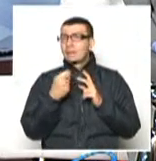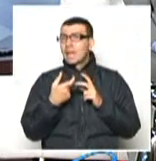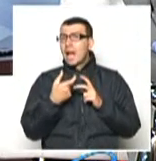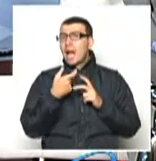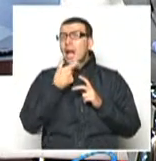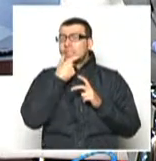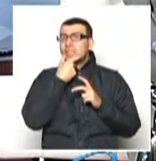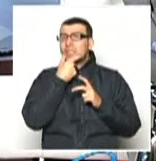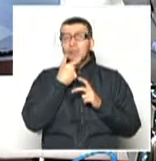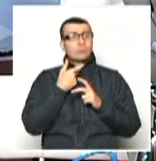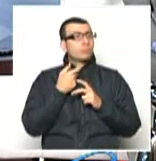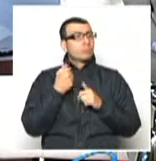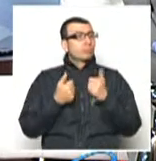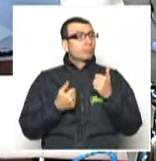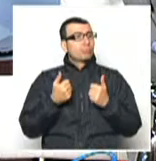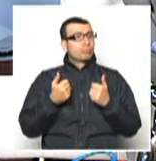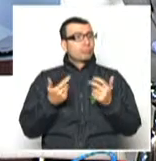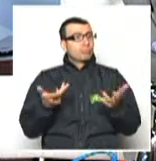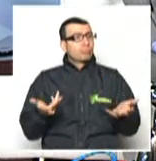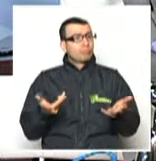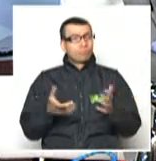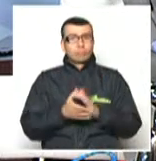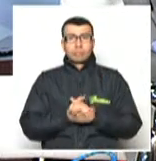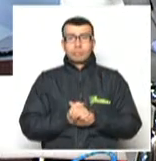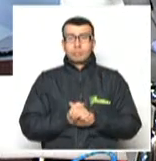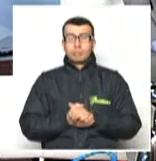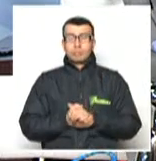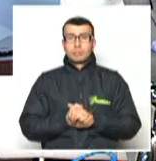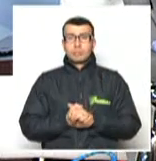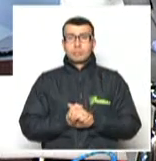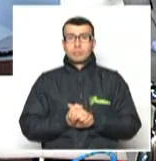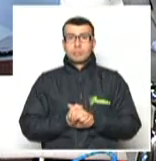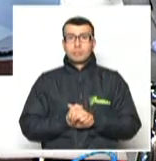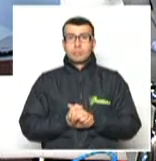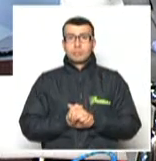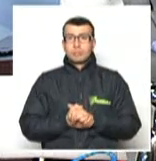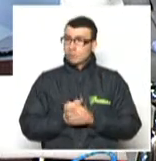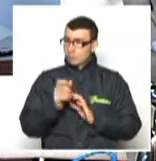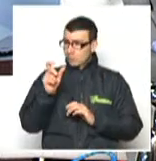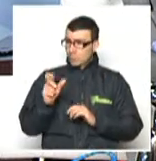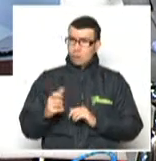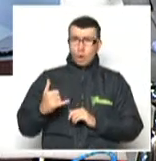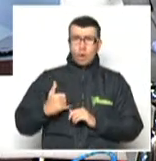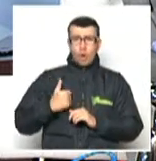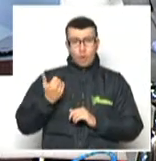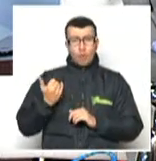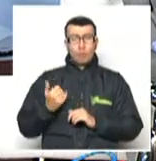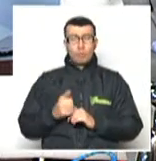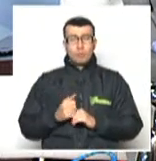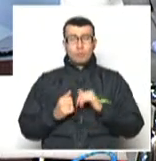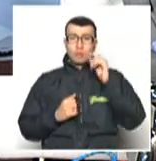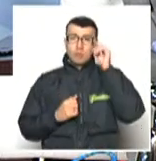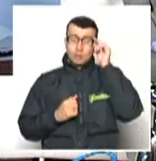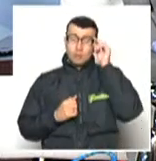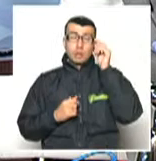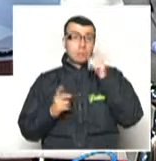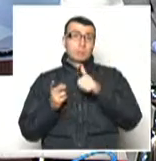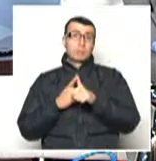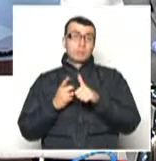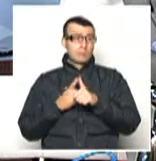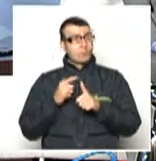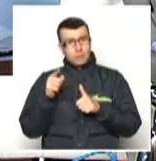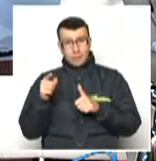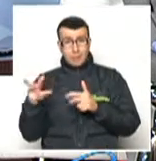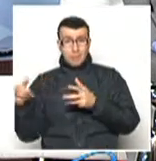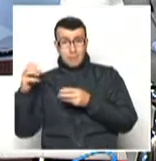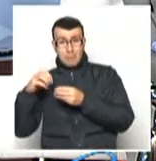prótesis. Le agradezco mucho su respuesta. A usted, Cecilia, gracias. Además, una persona muy joven, ¿no? Claro. Lo primero es, yo quiero complementar la pregunta de Cecilia